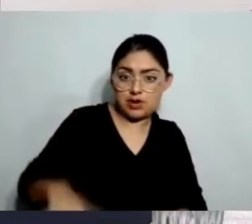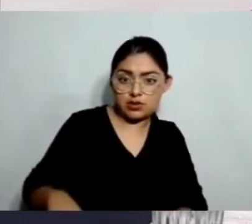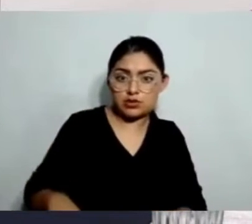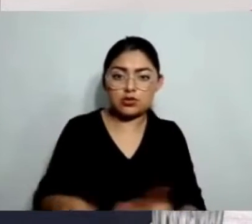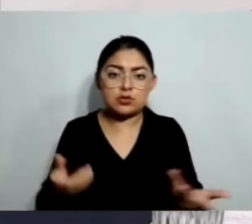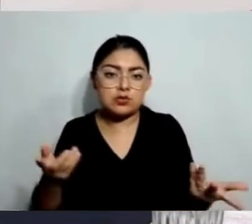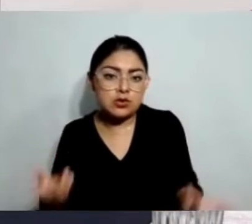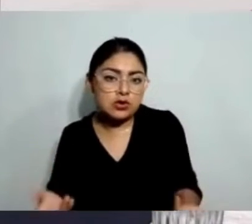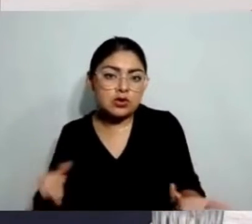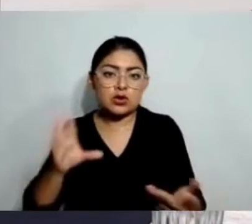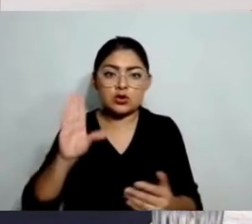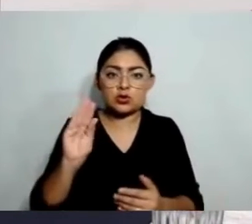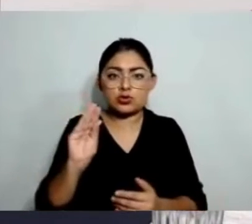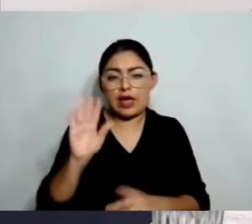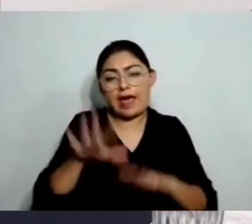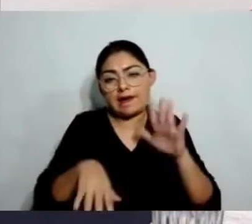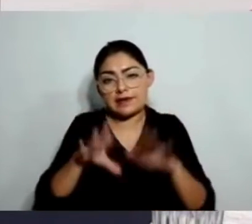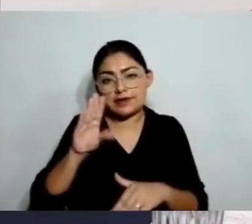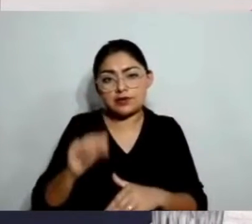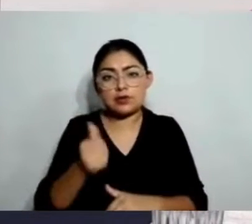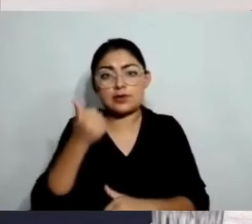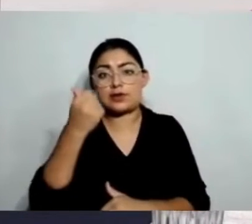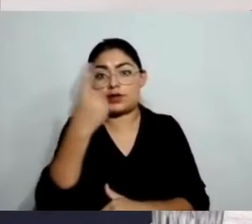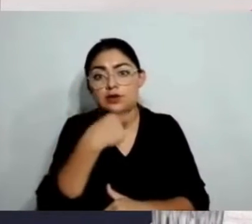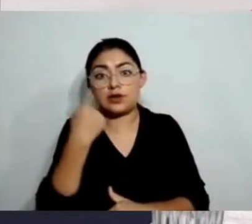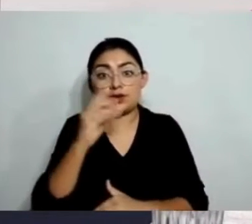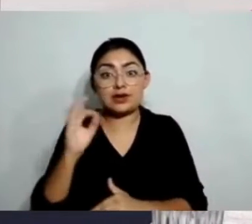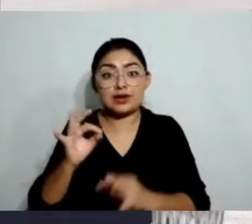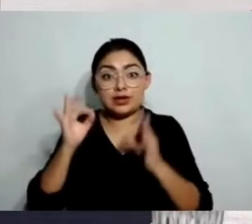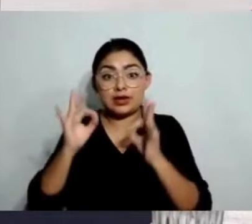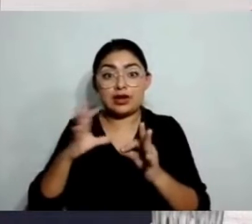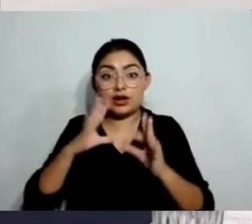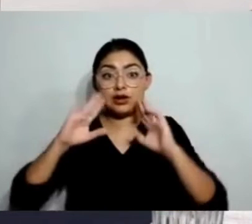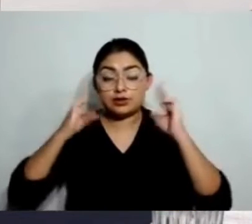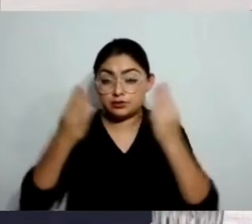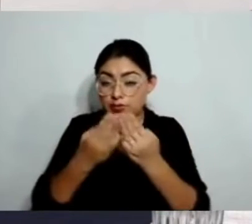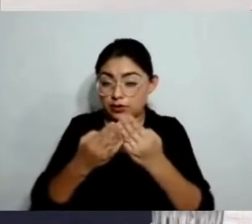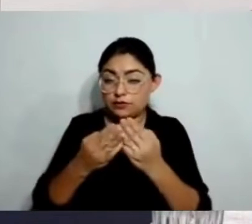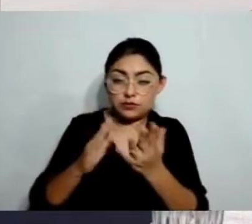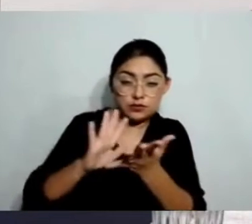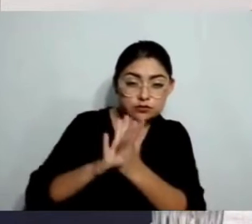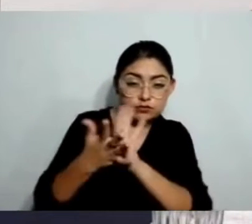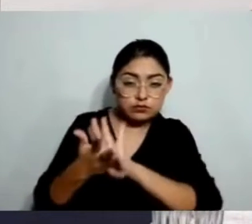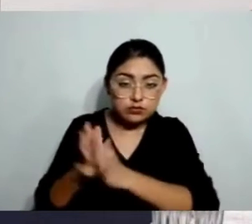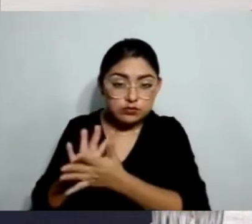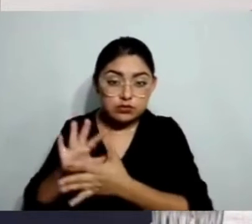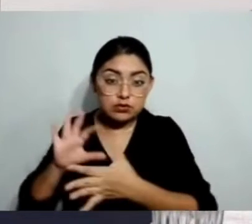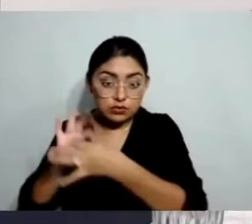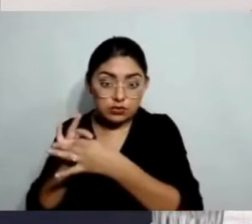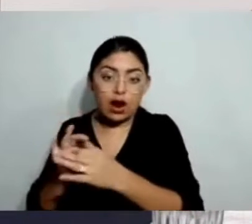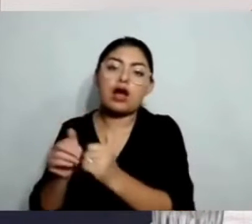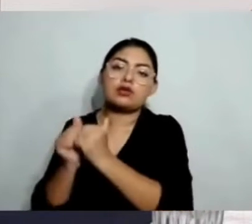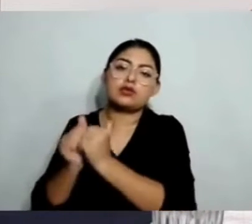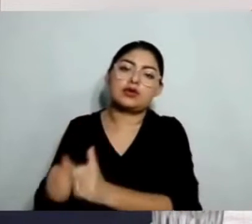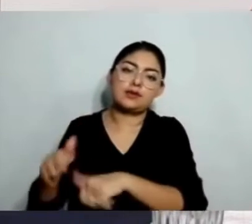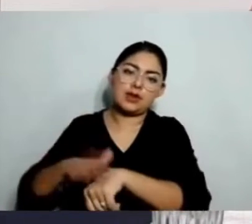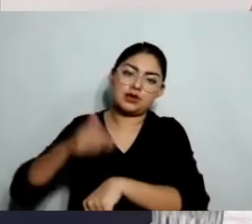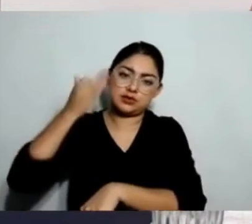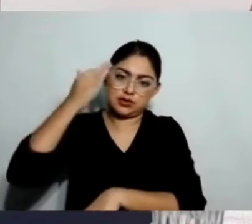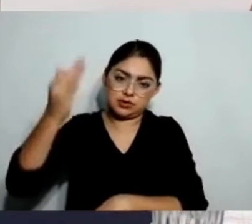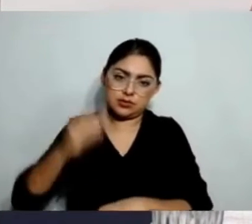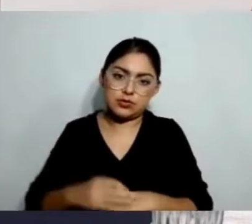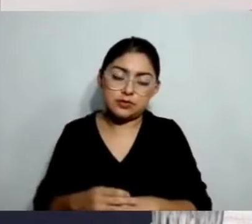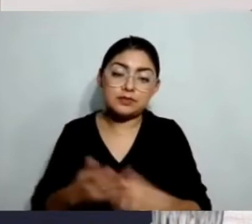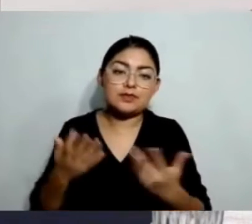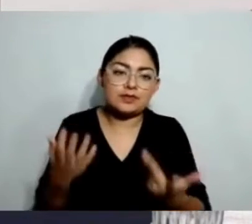96 en caso de que sea delincuencia organizada y hay estándares que limitan esa actuación arbitraria y acá están